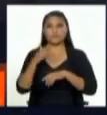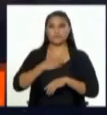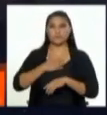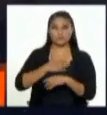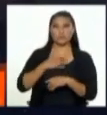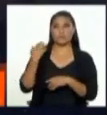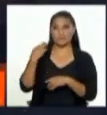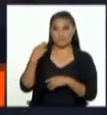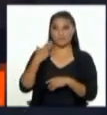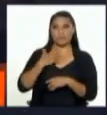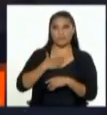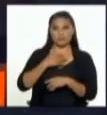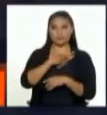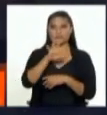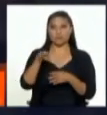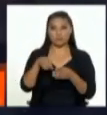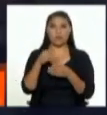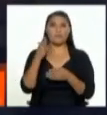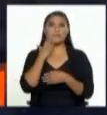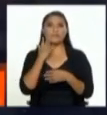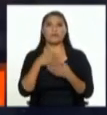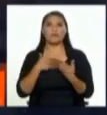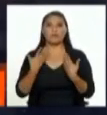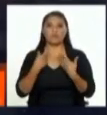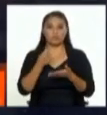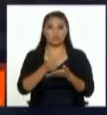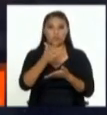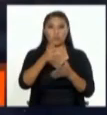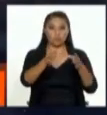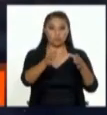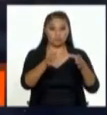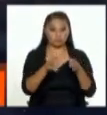muy importante saber qué productos estamos eligiendo para nuestros pequeños, ¿no?